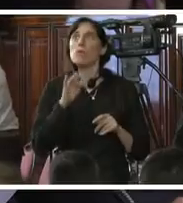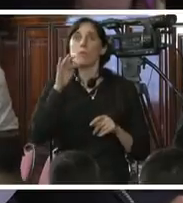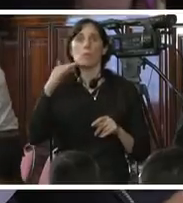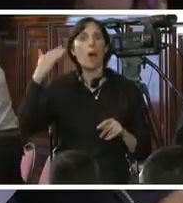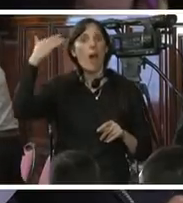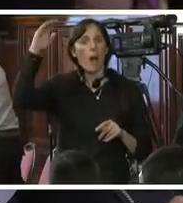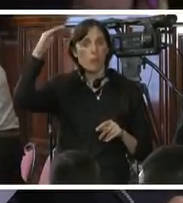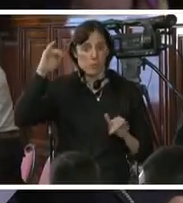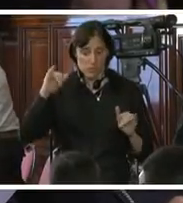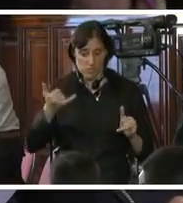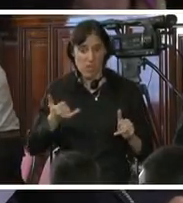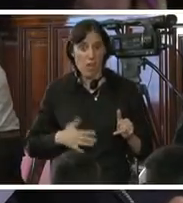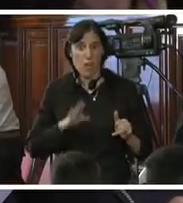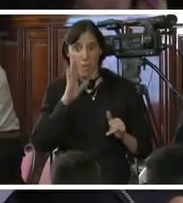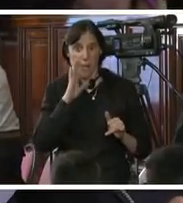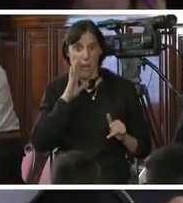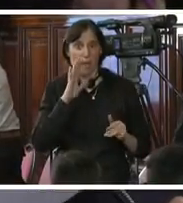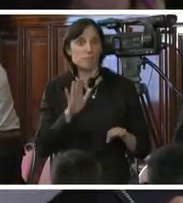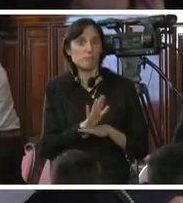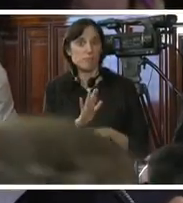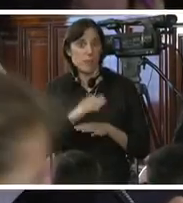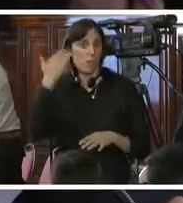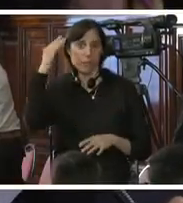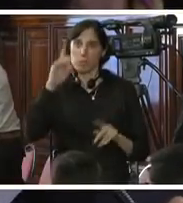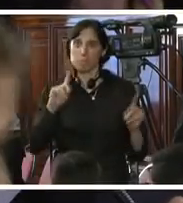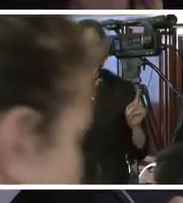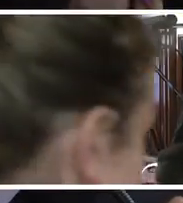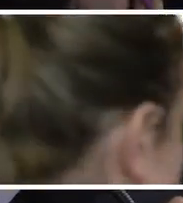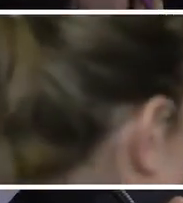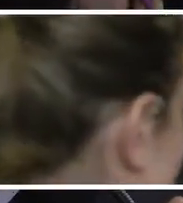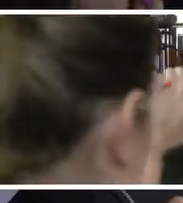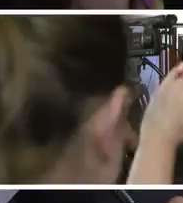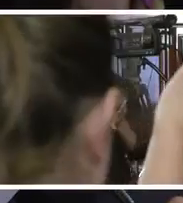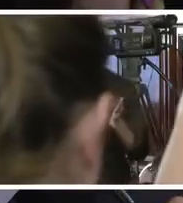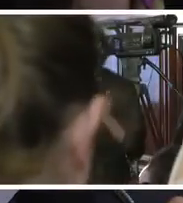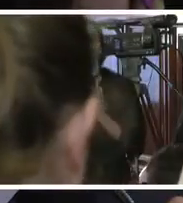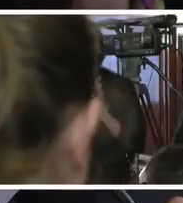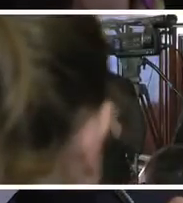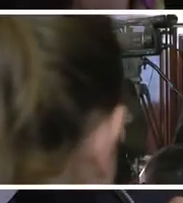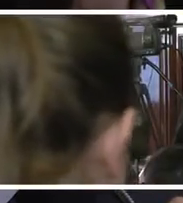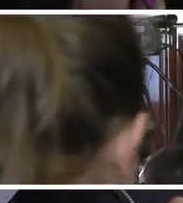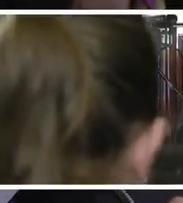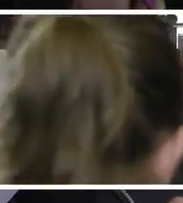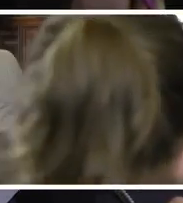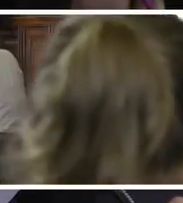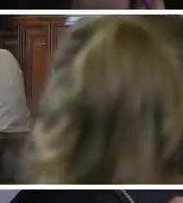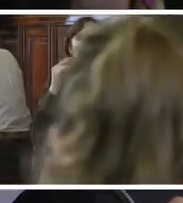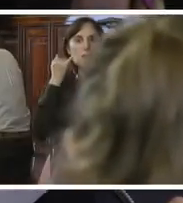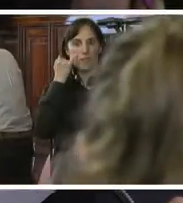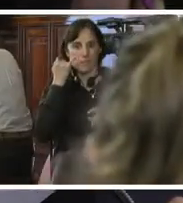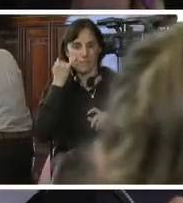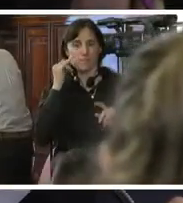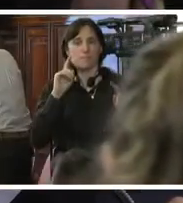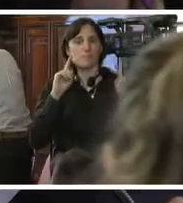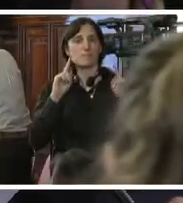por el solo hecho de ser obligadas a ser madres. Además del trauma de la violación, experimentan cambios en su cuerpo, en la mayoría de